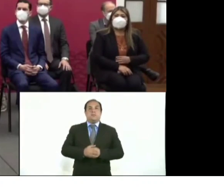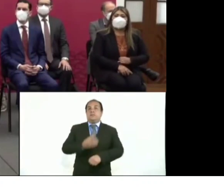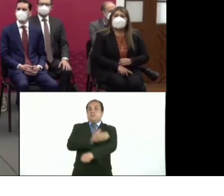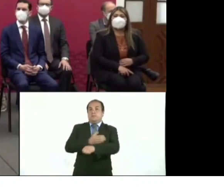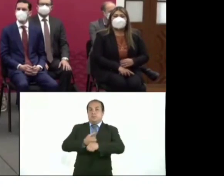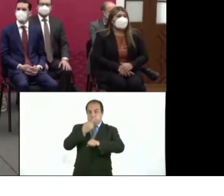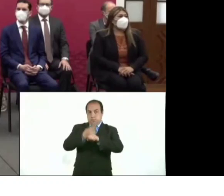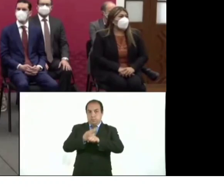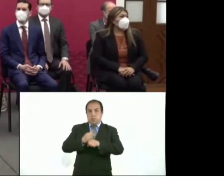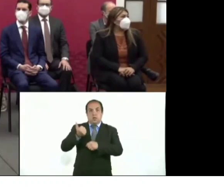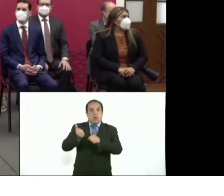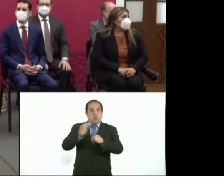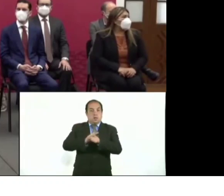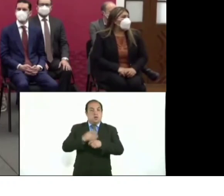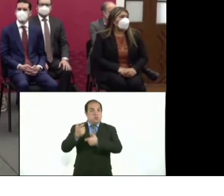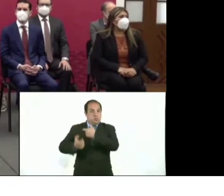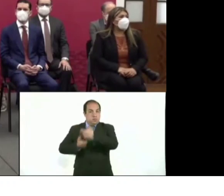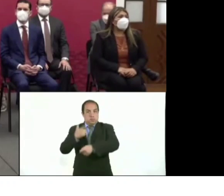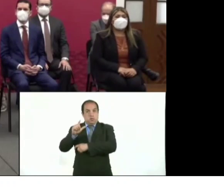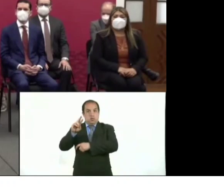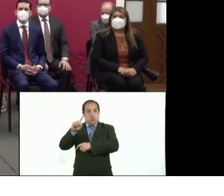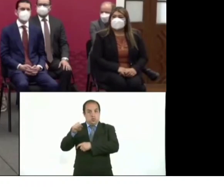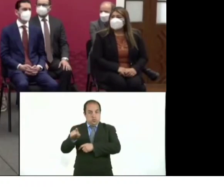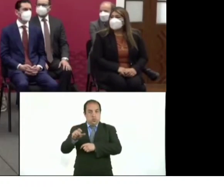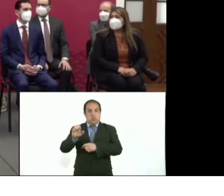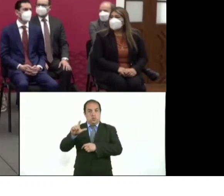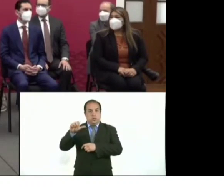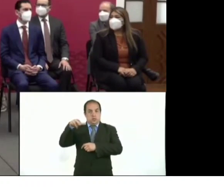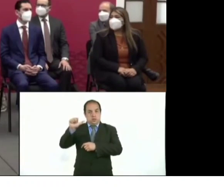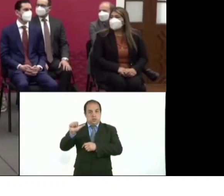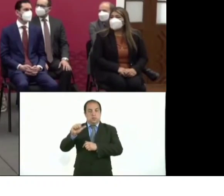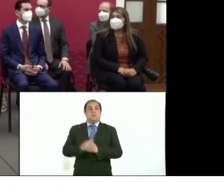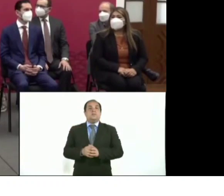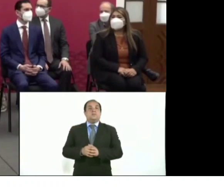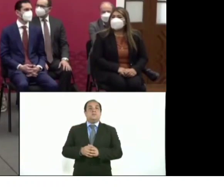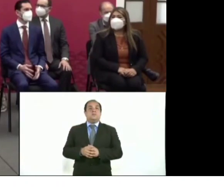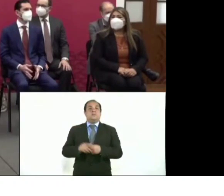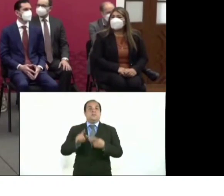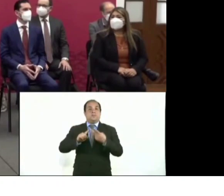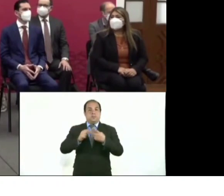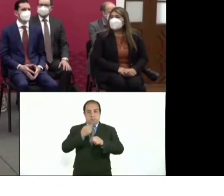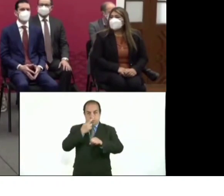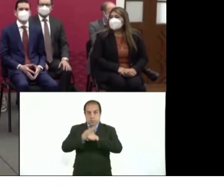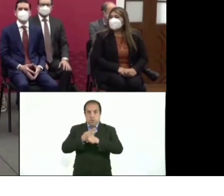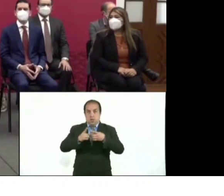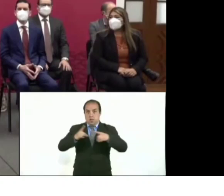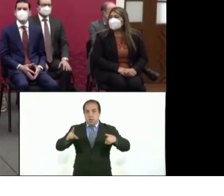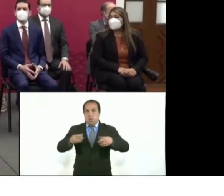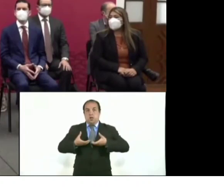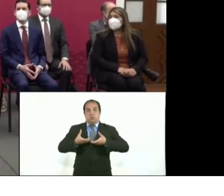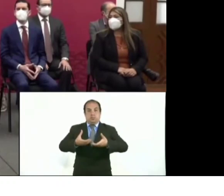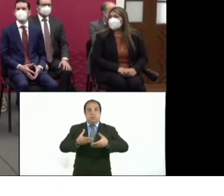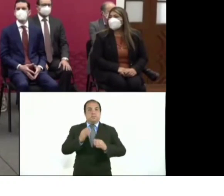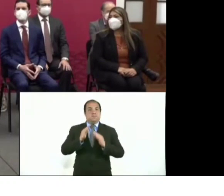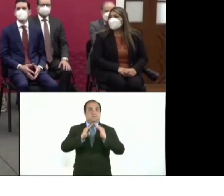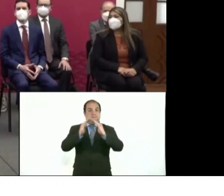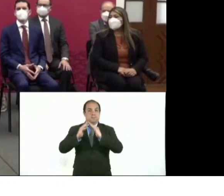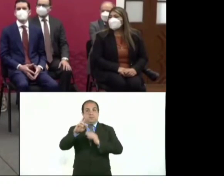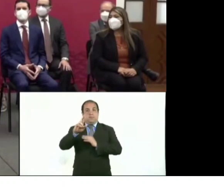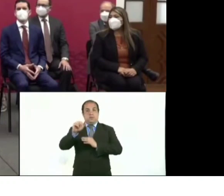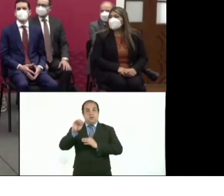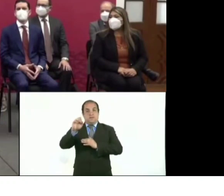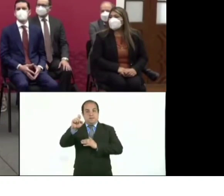la secretaria de Administración y Finanzas, Luz Elena González Escobar, el secretario de Desarrollo Urbano y Vivienda, Rafael Gregorio Gómez